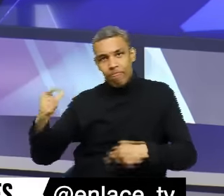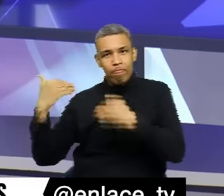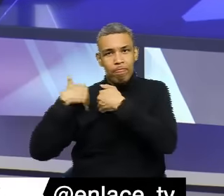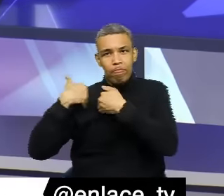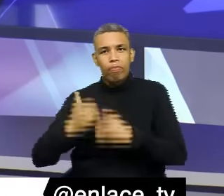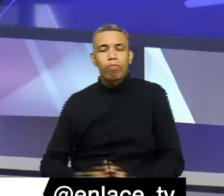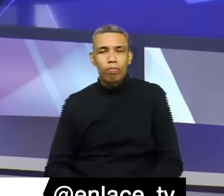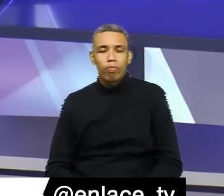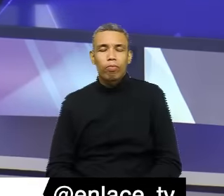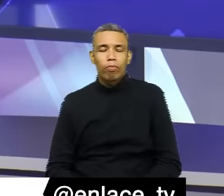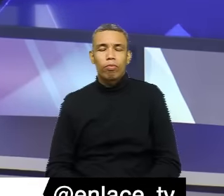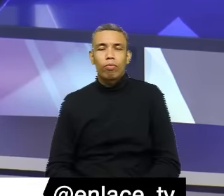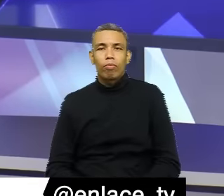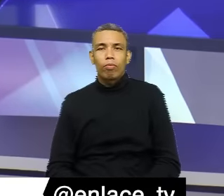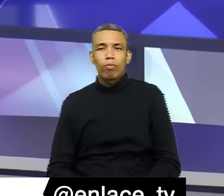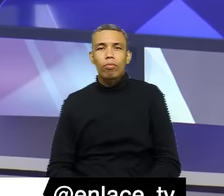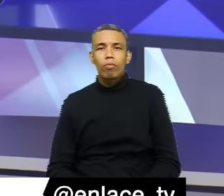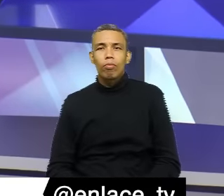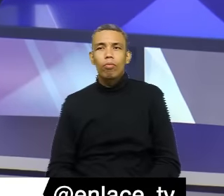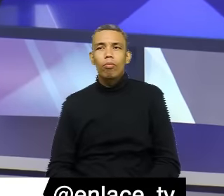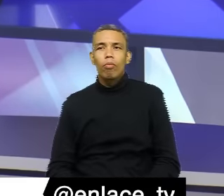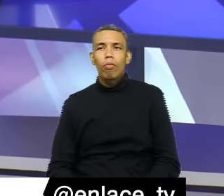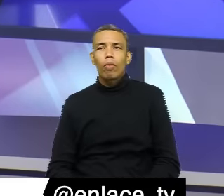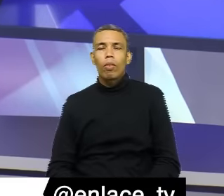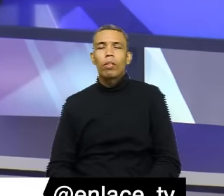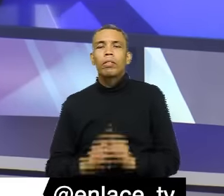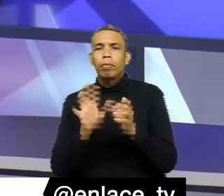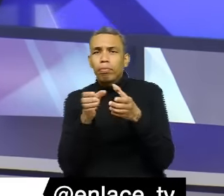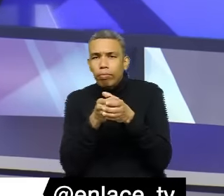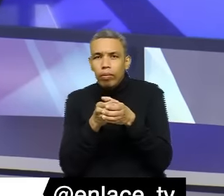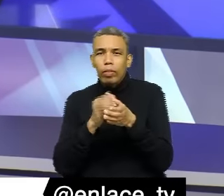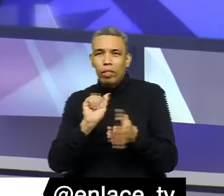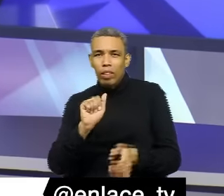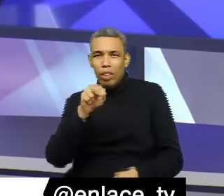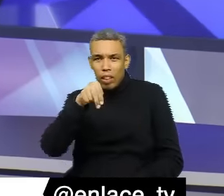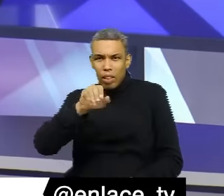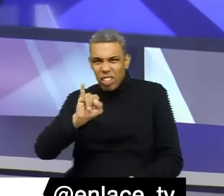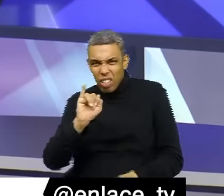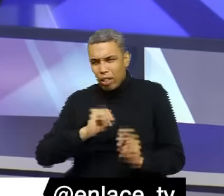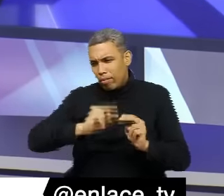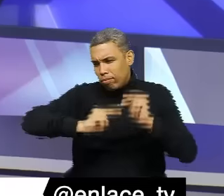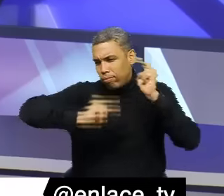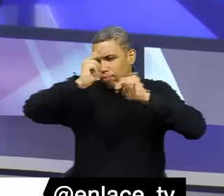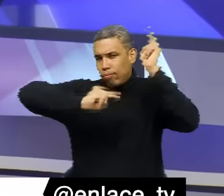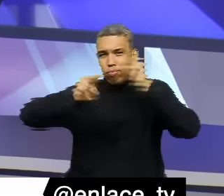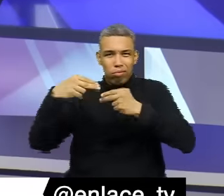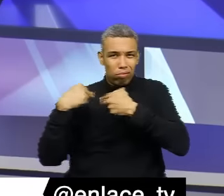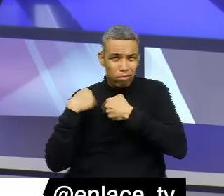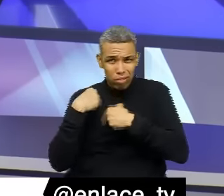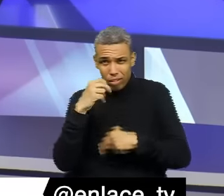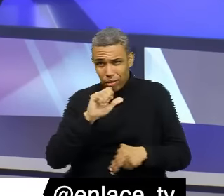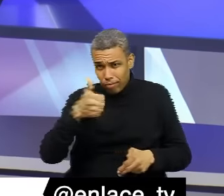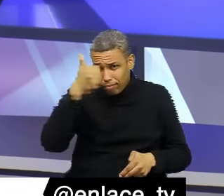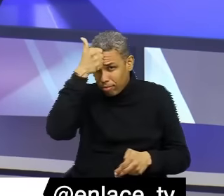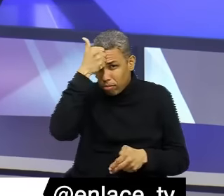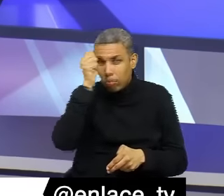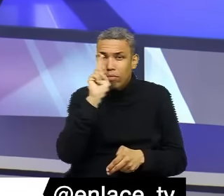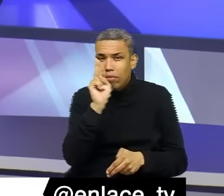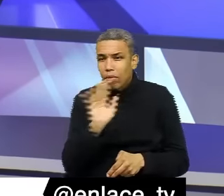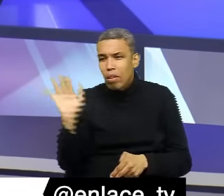El director de la Agencia Nacional de Infraestructura, ANI, aseguró que obras de la Ruta del Cacao iniciarán en su primera etapa desde el municipio de